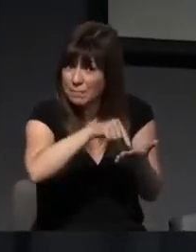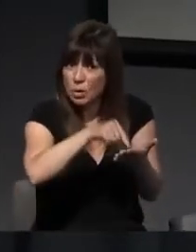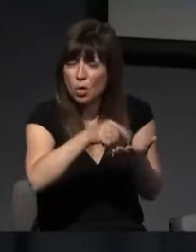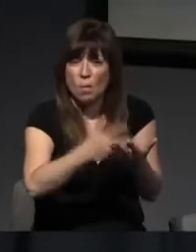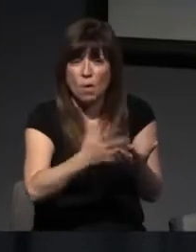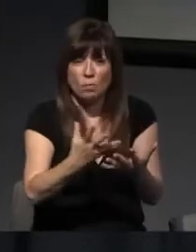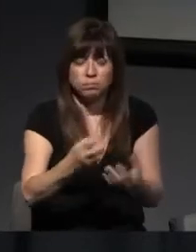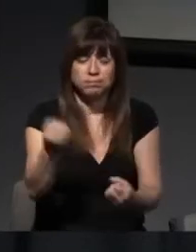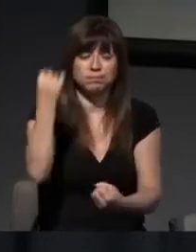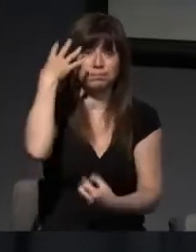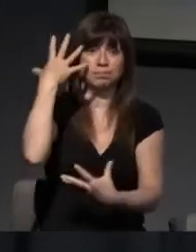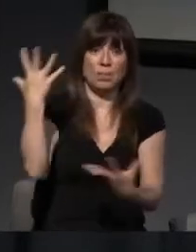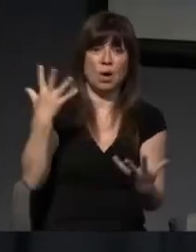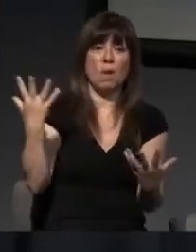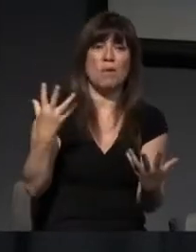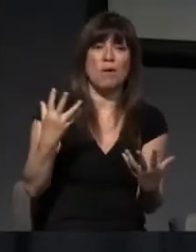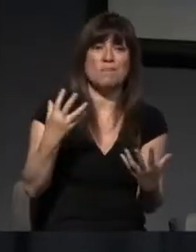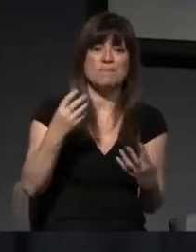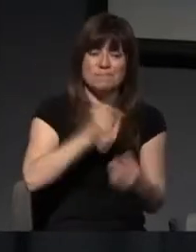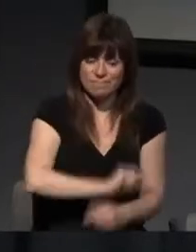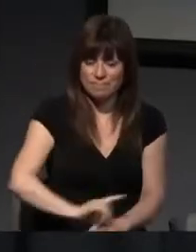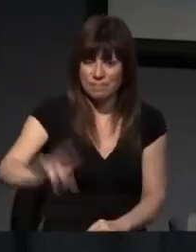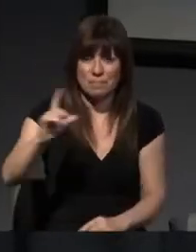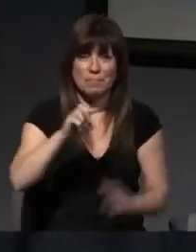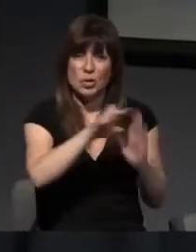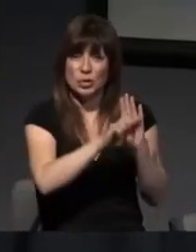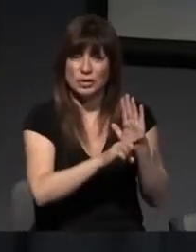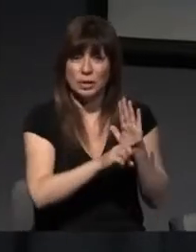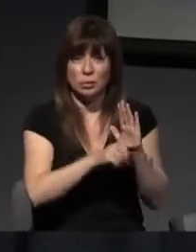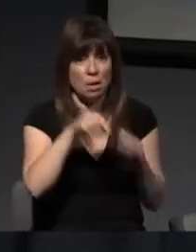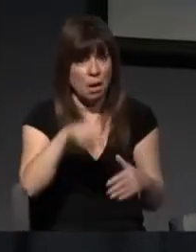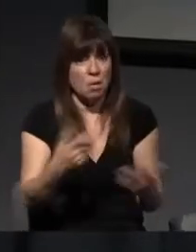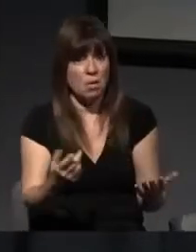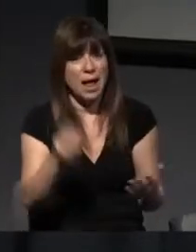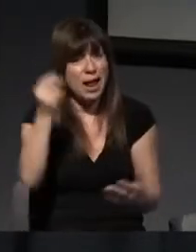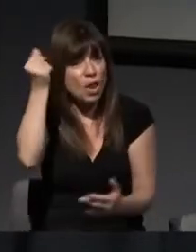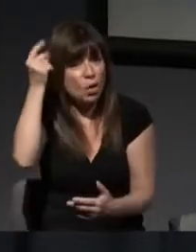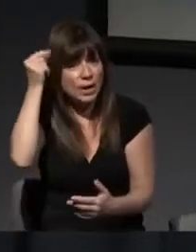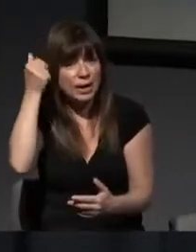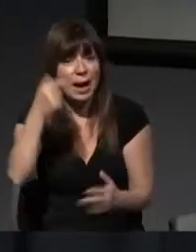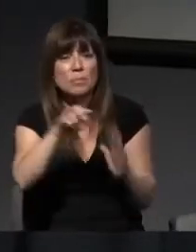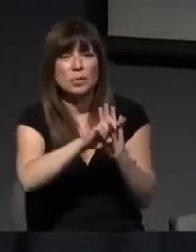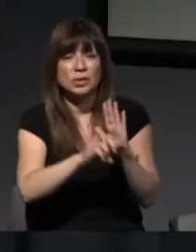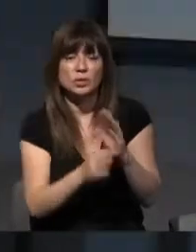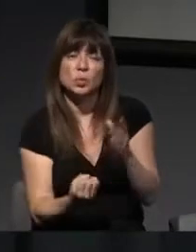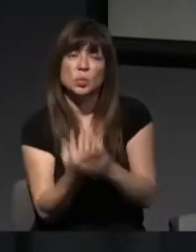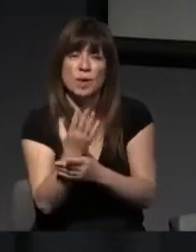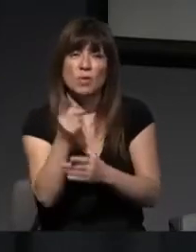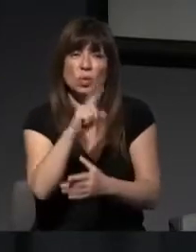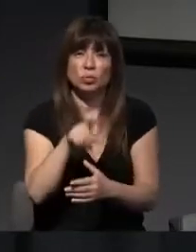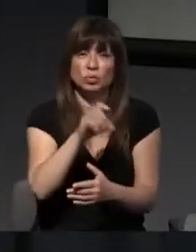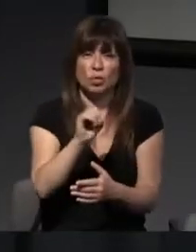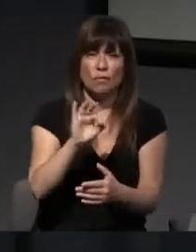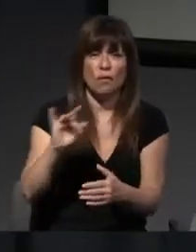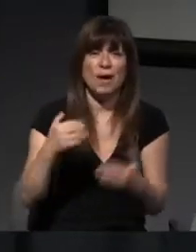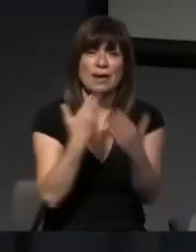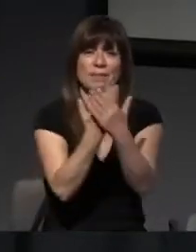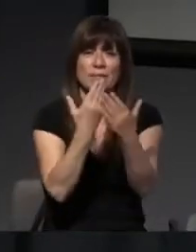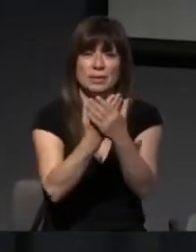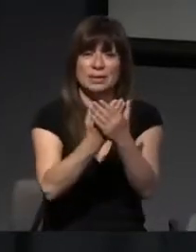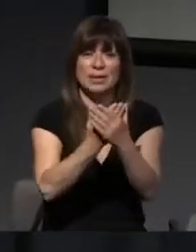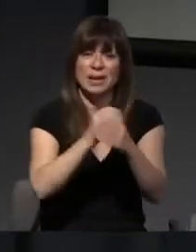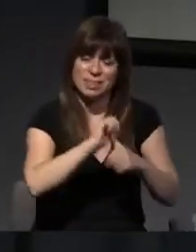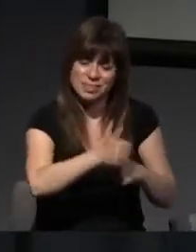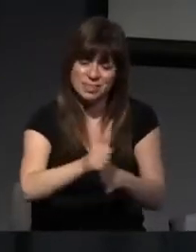proyectos. Y les voy a mencionar algunos, digamos, que estamos desarrollando en Sofofa, que tienen esta lógica de enfrentar desafíos sociales, de inclusión, de